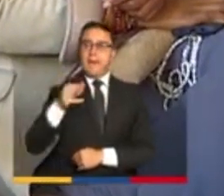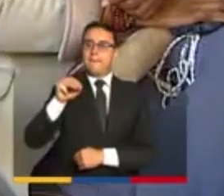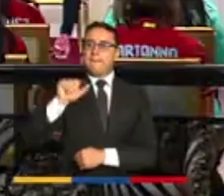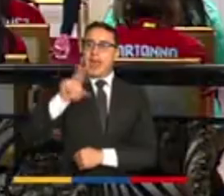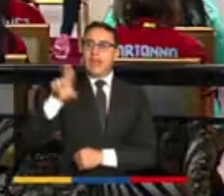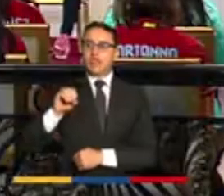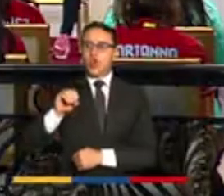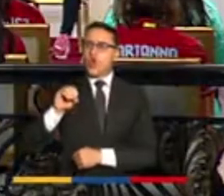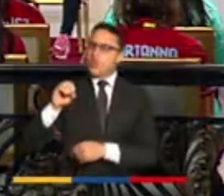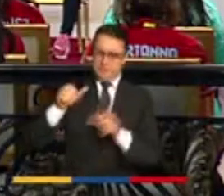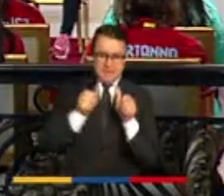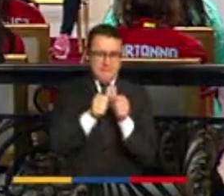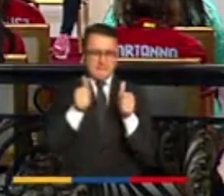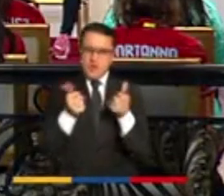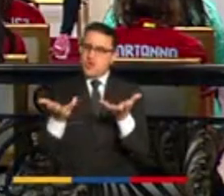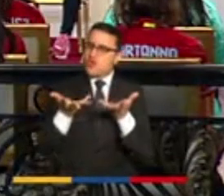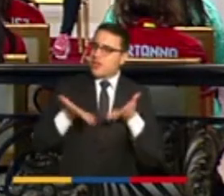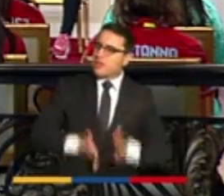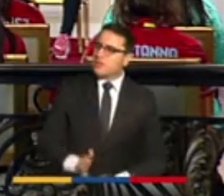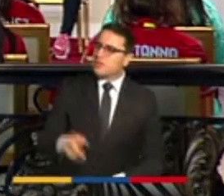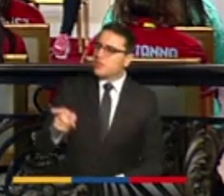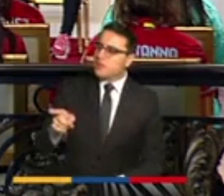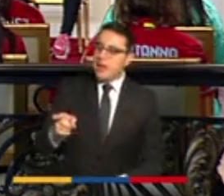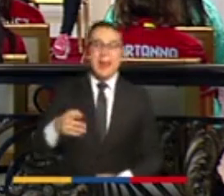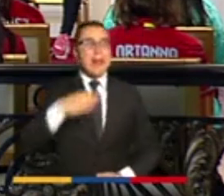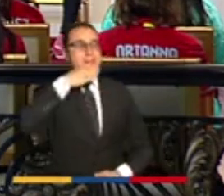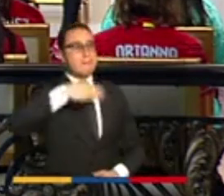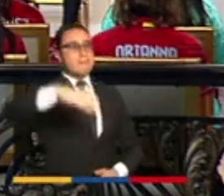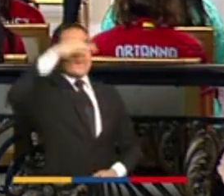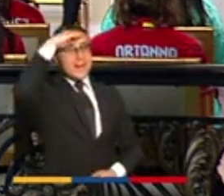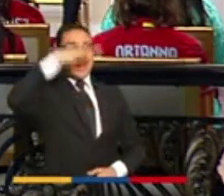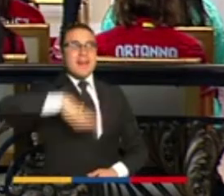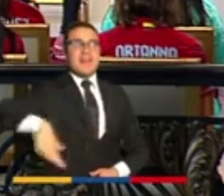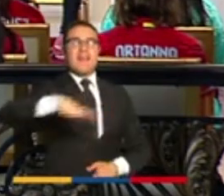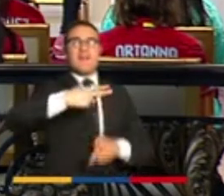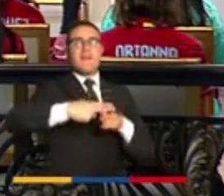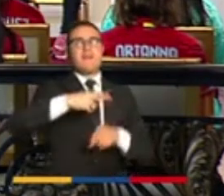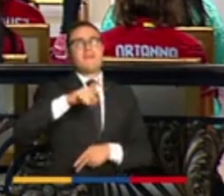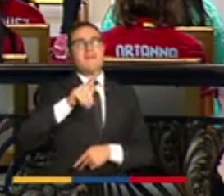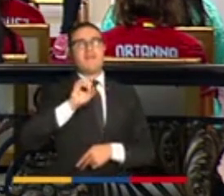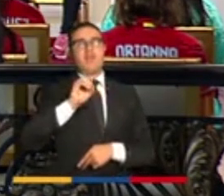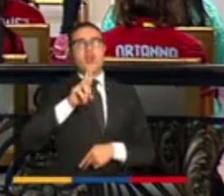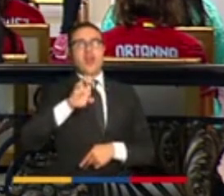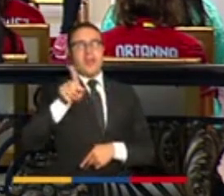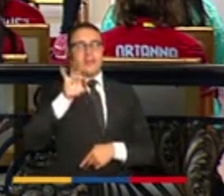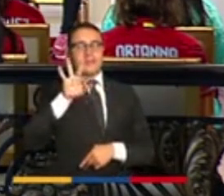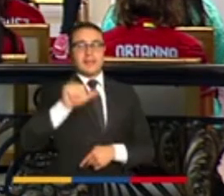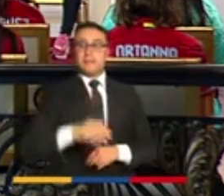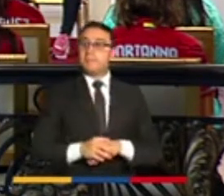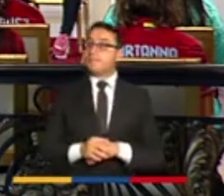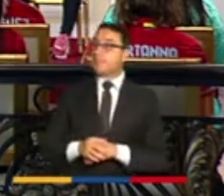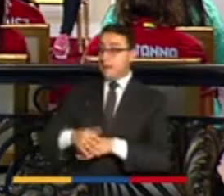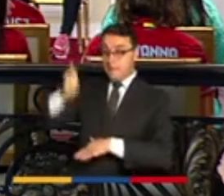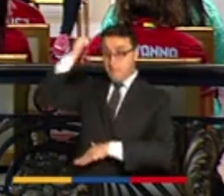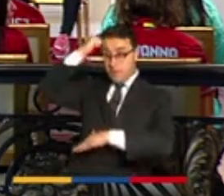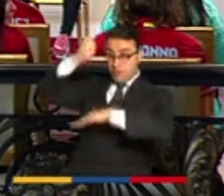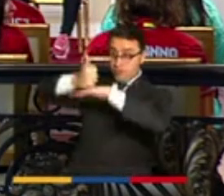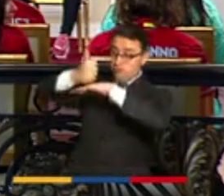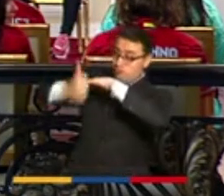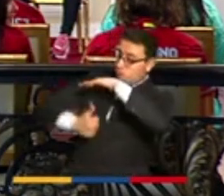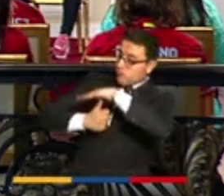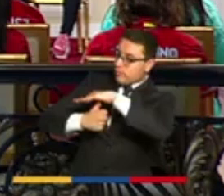De la Floresta de Medellín. Asistente técnico Michelle Flores Valle, por